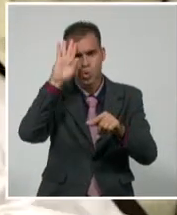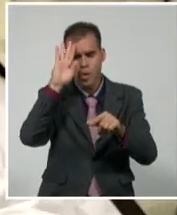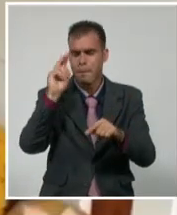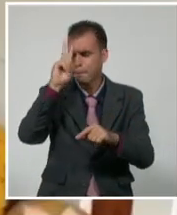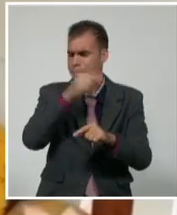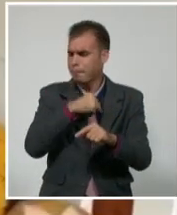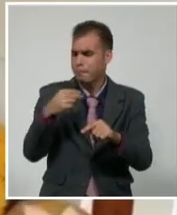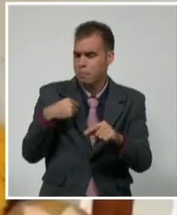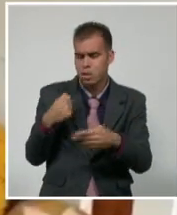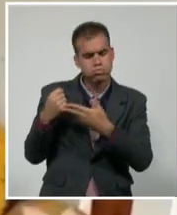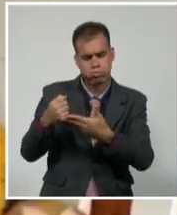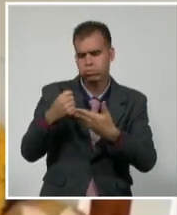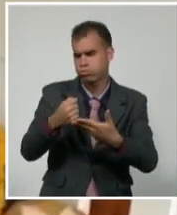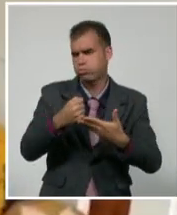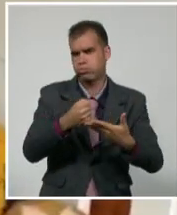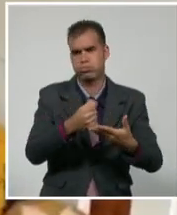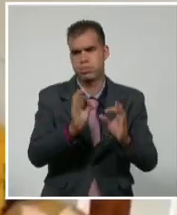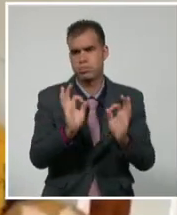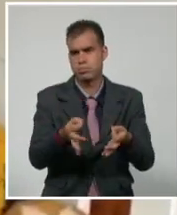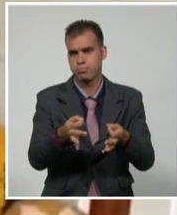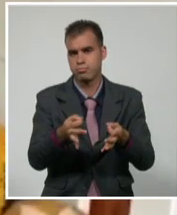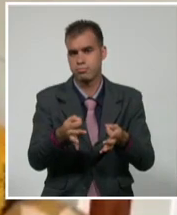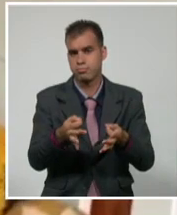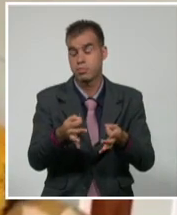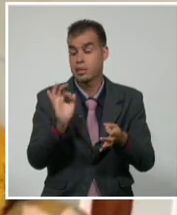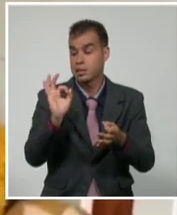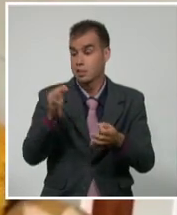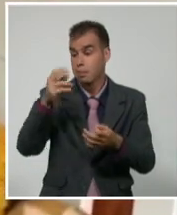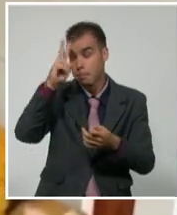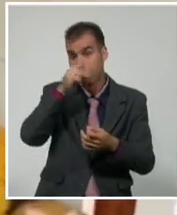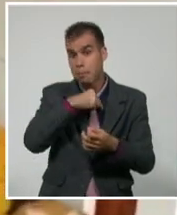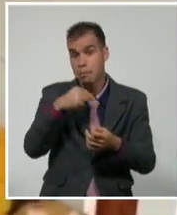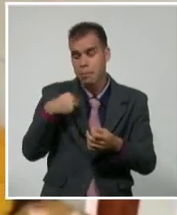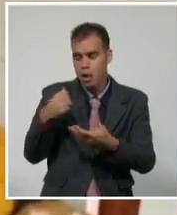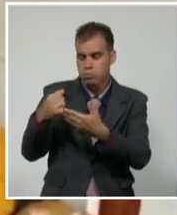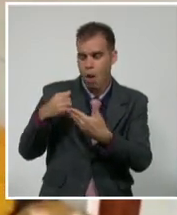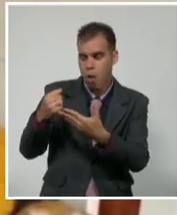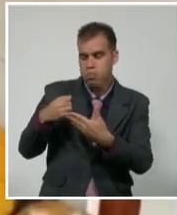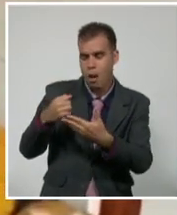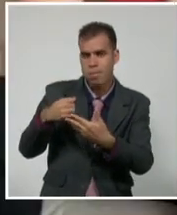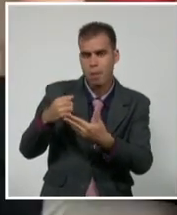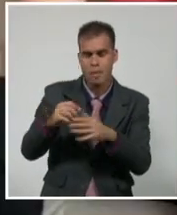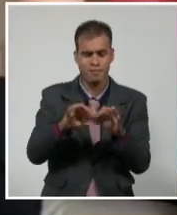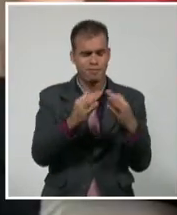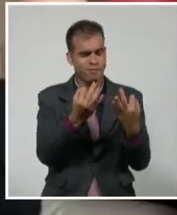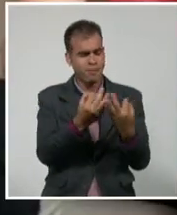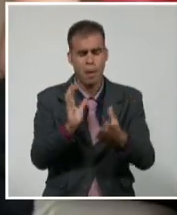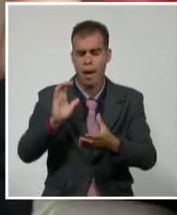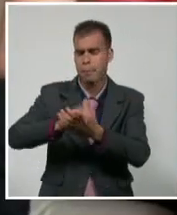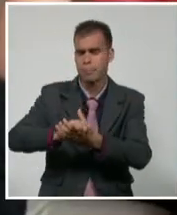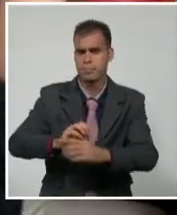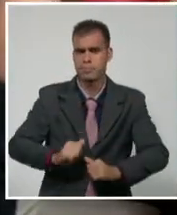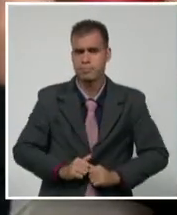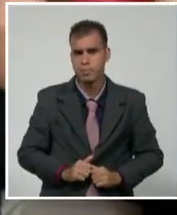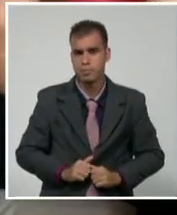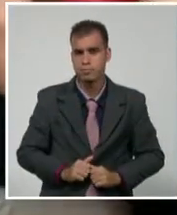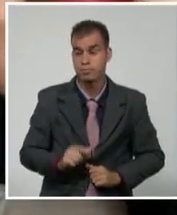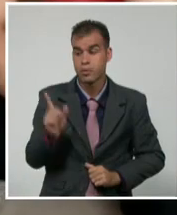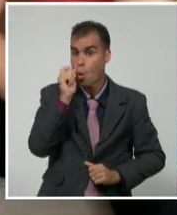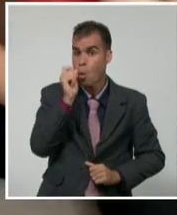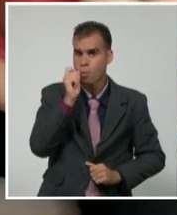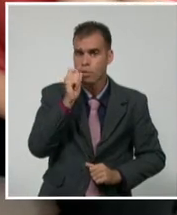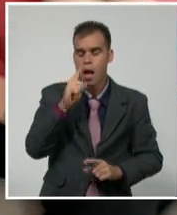grano de arena, y en retribución a la gente que siempre está al lado de uno, a los médicos, a los amigos, a la familia. Osmani resultó positivo a su